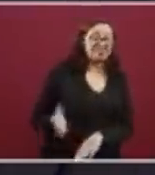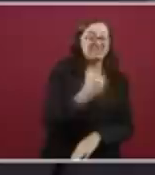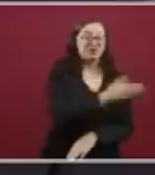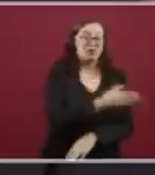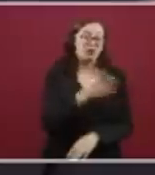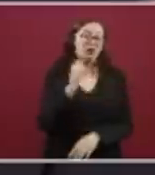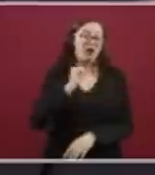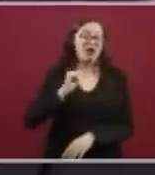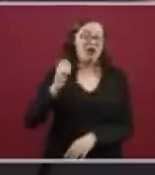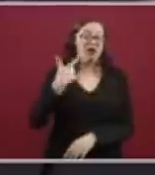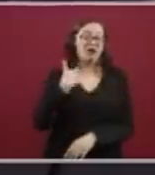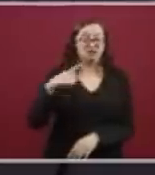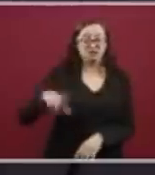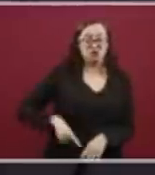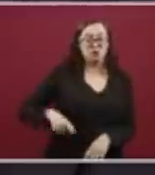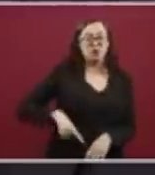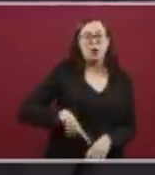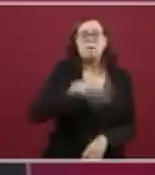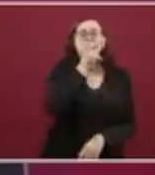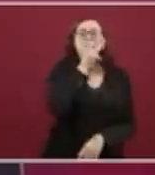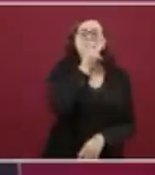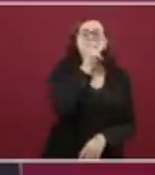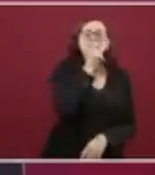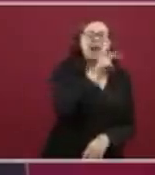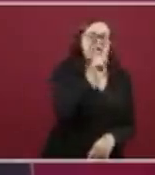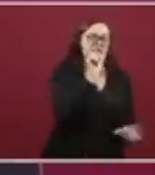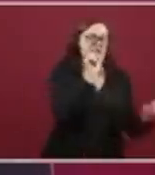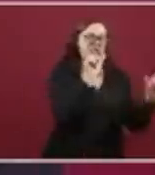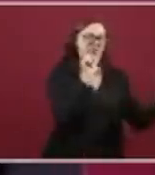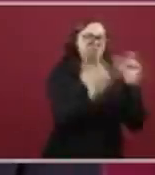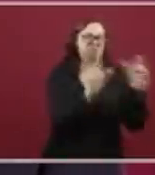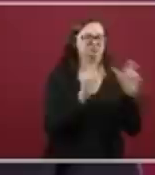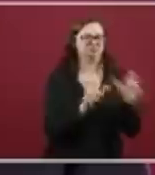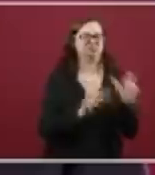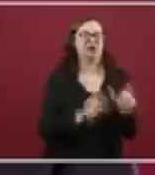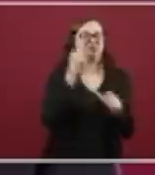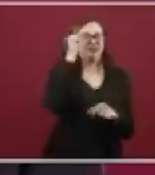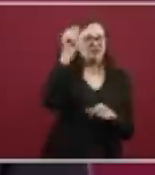es como tomarse un tafil.